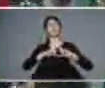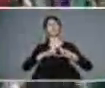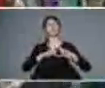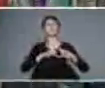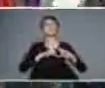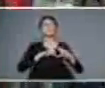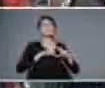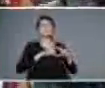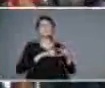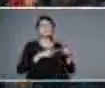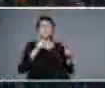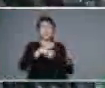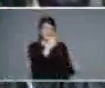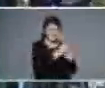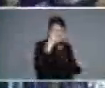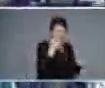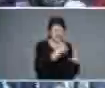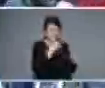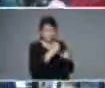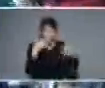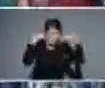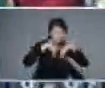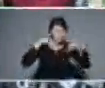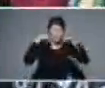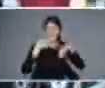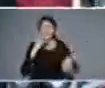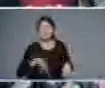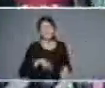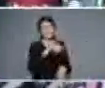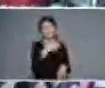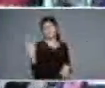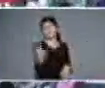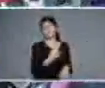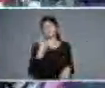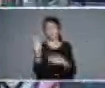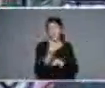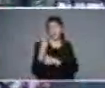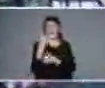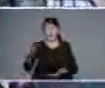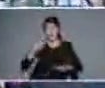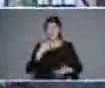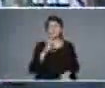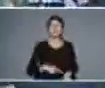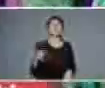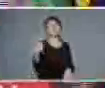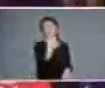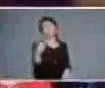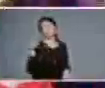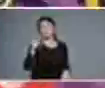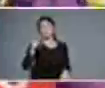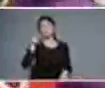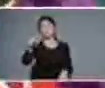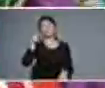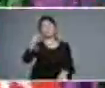quien trabaja y quien suda solo tú quien nos cuida y ayuda solo tú entiende una